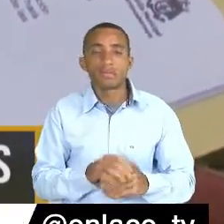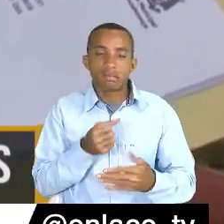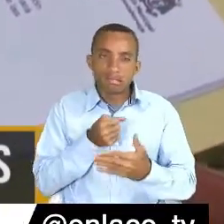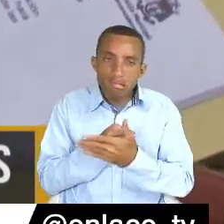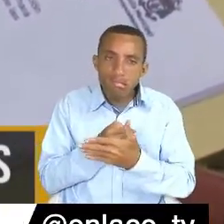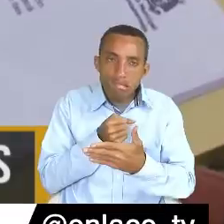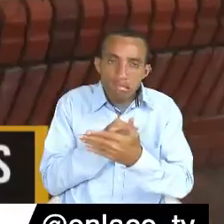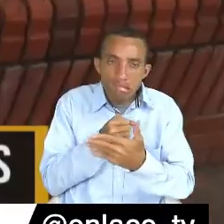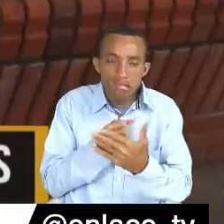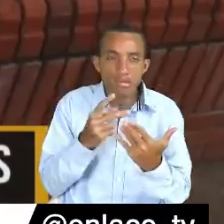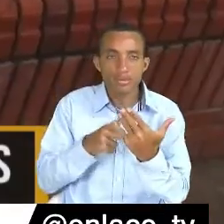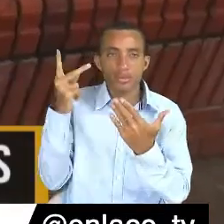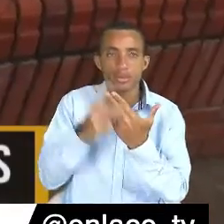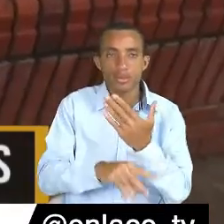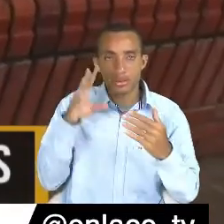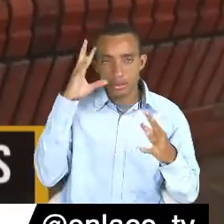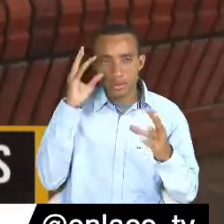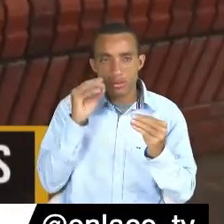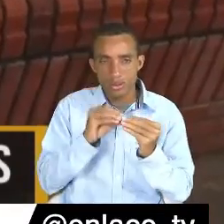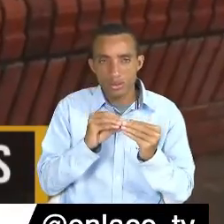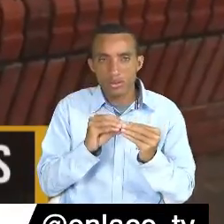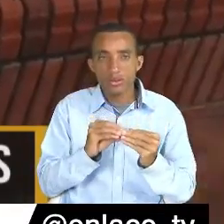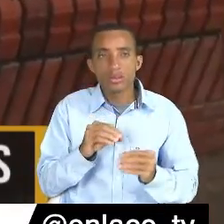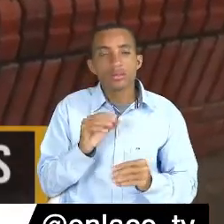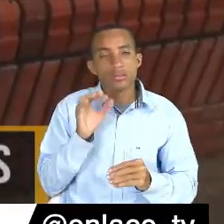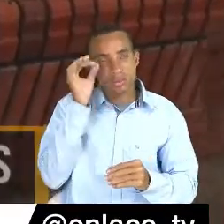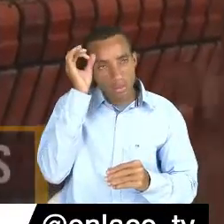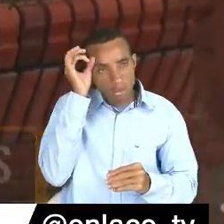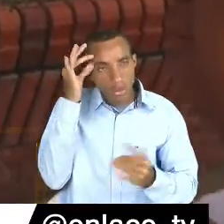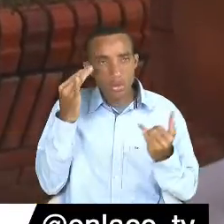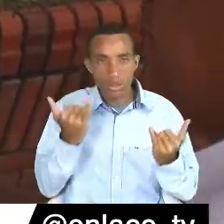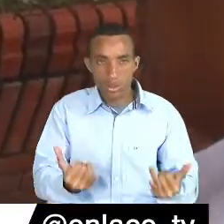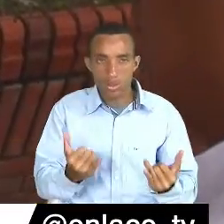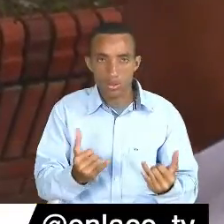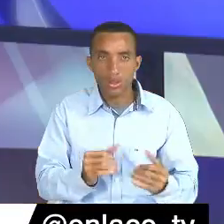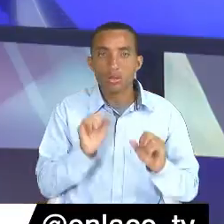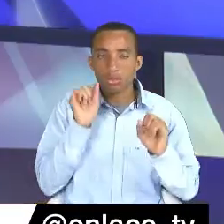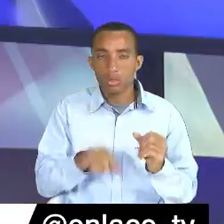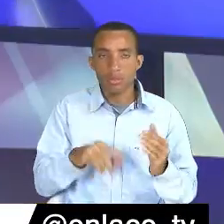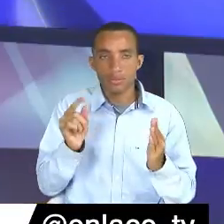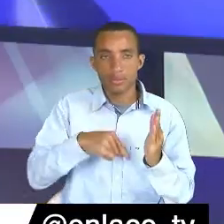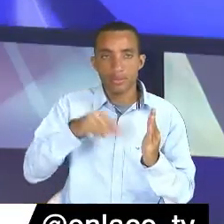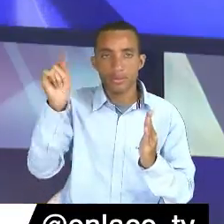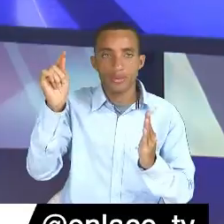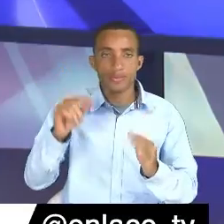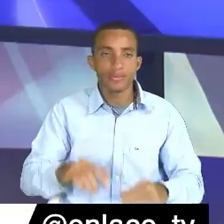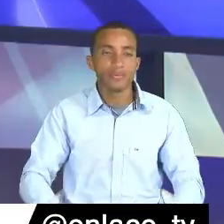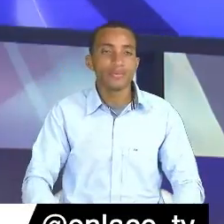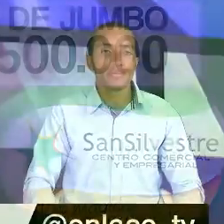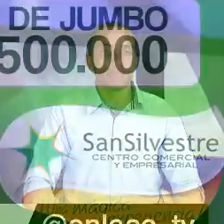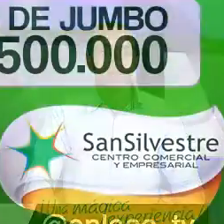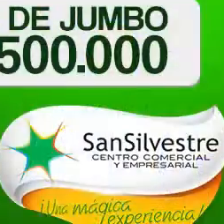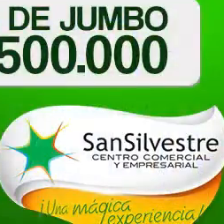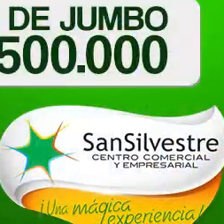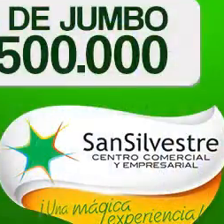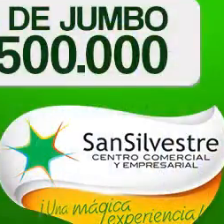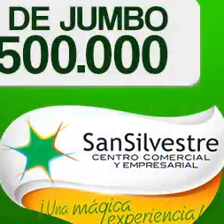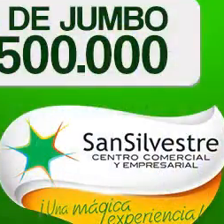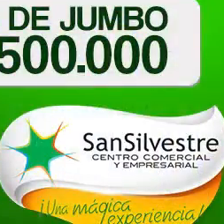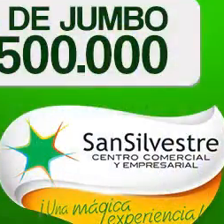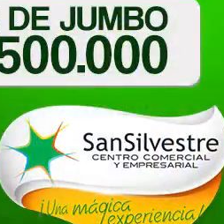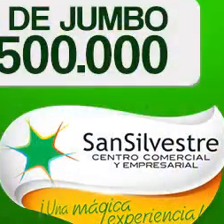adelante este proyecto de acuerdo sin éxito. Todo indica que en esta oportunidad será la excepción. Compre y registre sus facturas